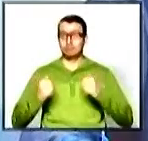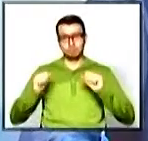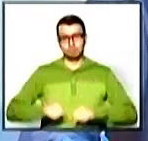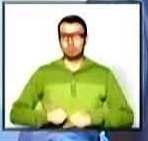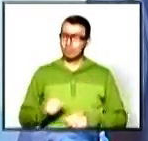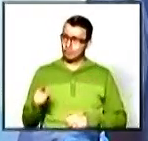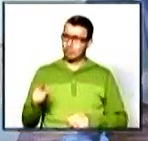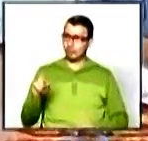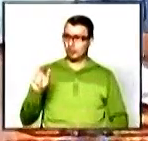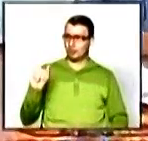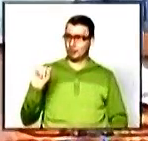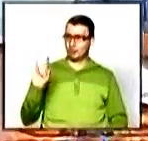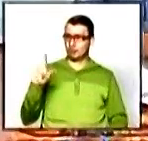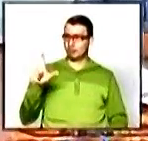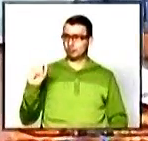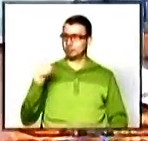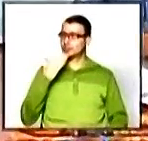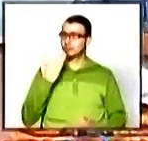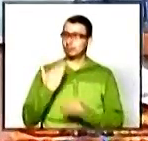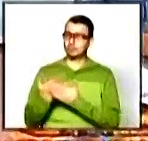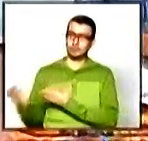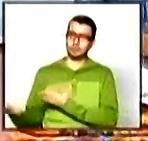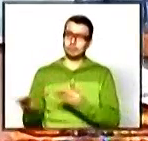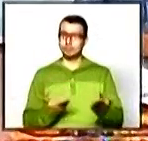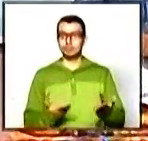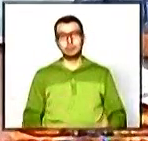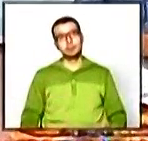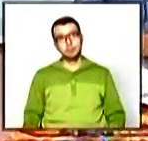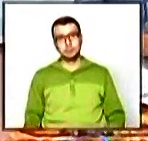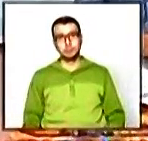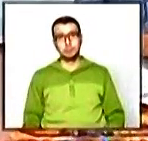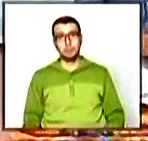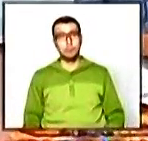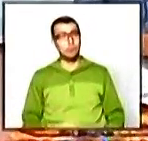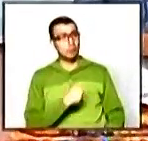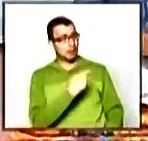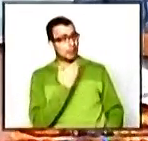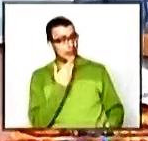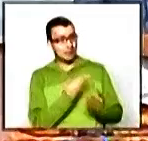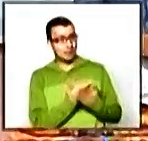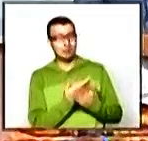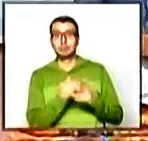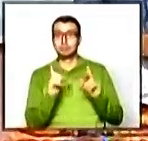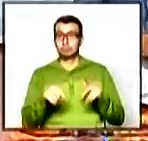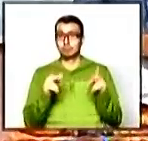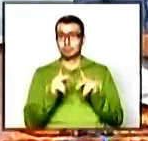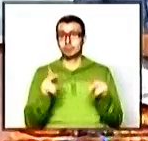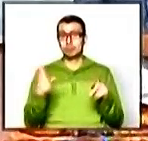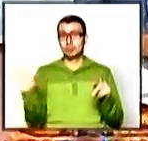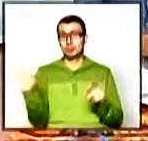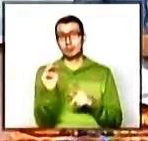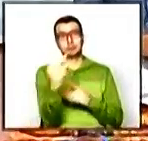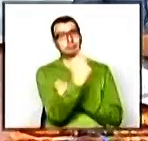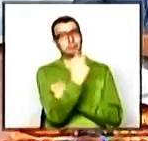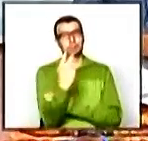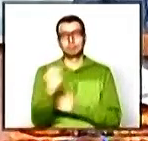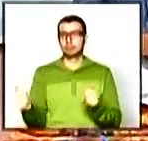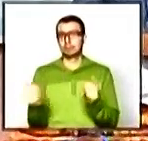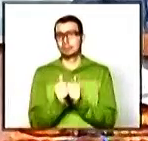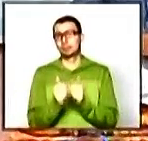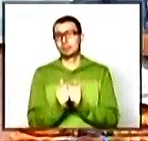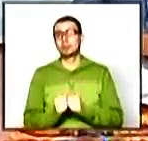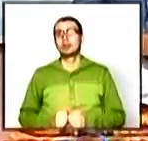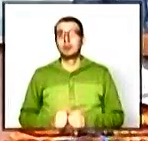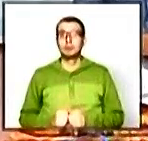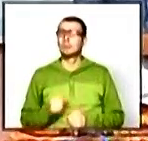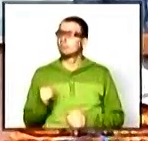muchas gracias por estar con nosotros en Conexión Vital y bienvenido. Gracias a usted, doctor, y gracias a los televidentes que nos acompañan. ¿En qué